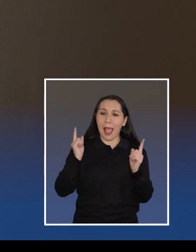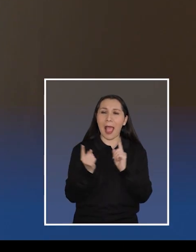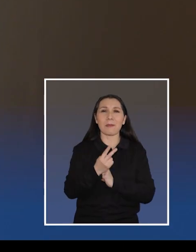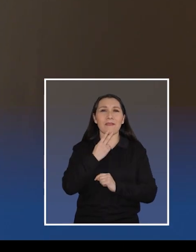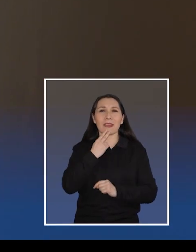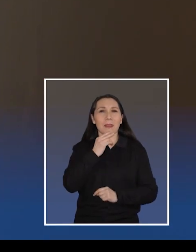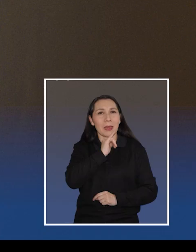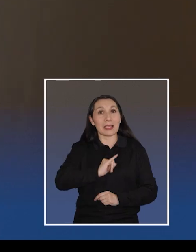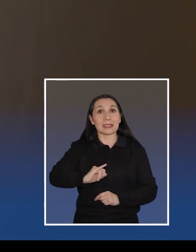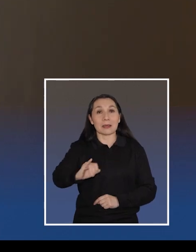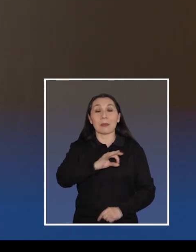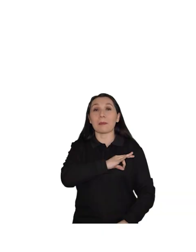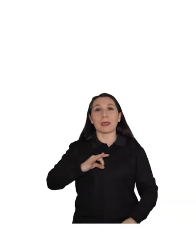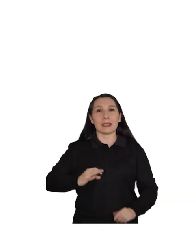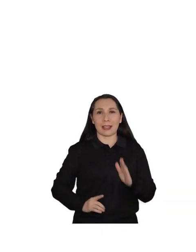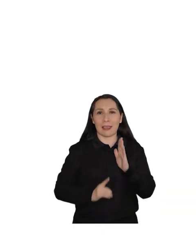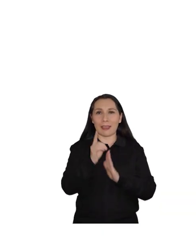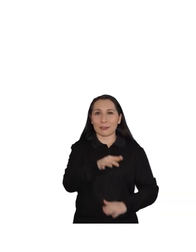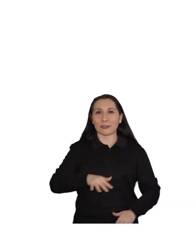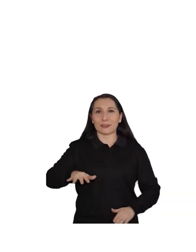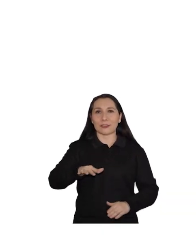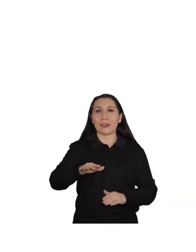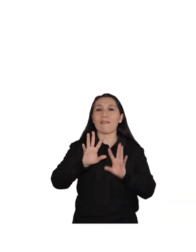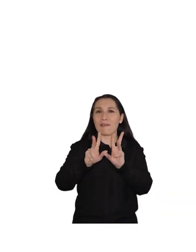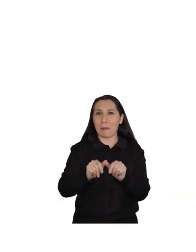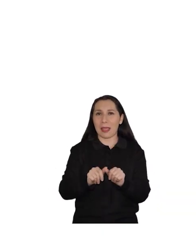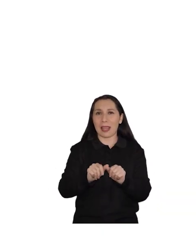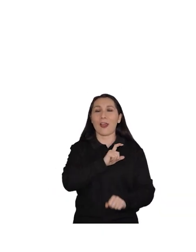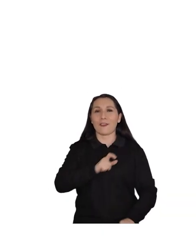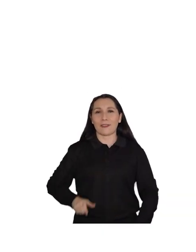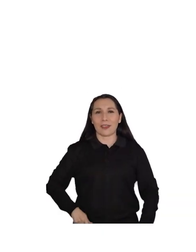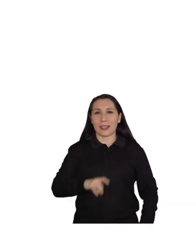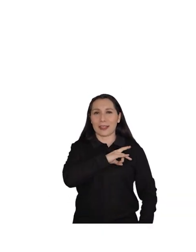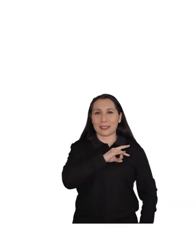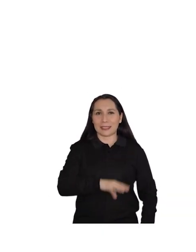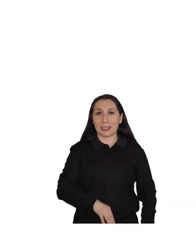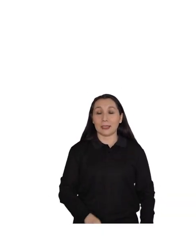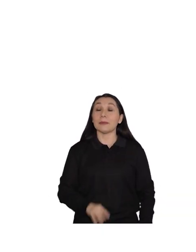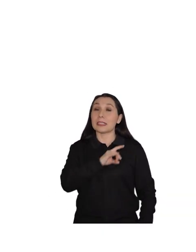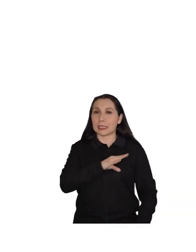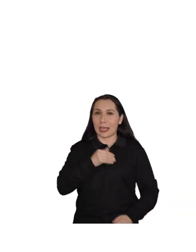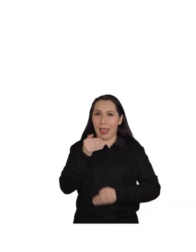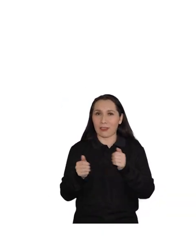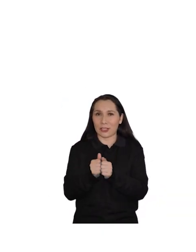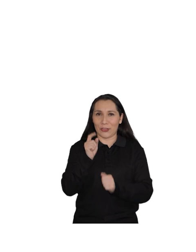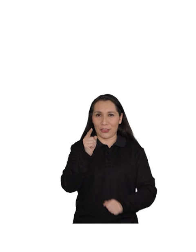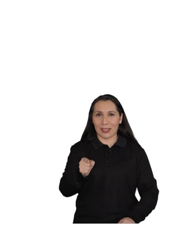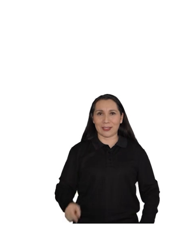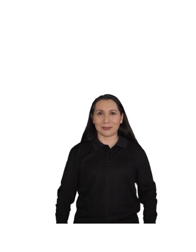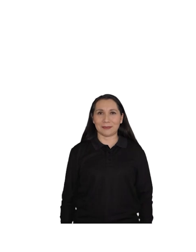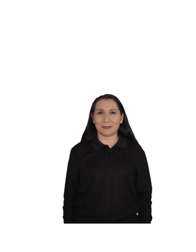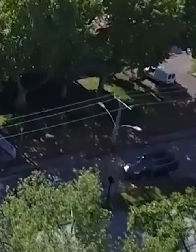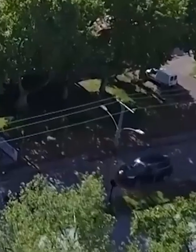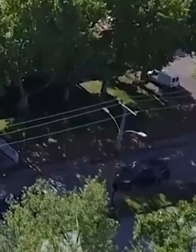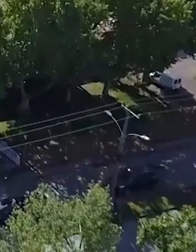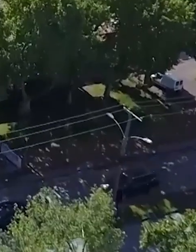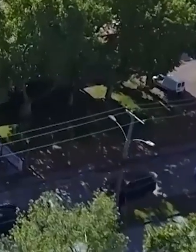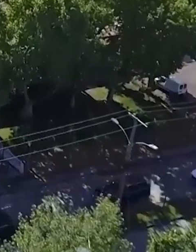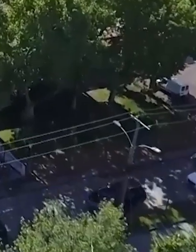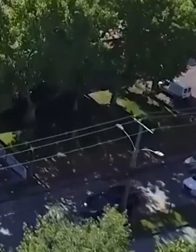adolescente y cambiar su vida para siempre. Ministerio de Desarrollo Social y Familia. Gobierno de Chile. Chile avanza contigo.